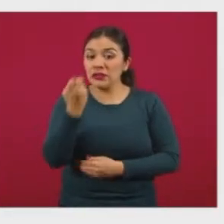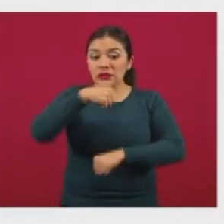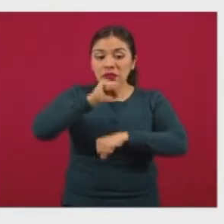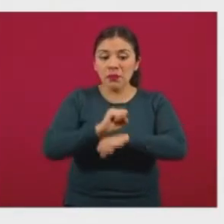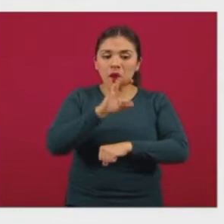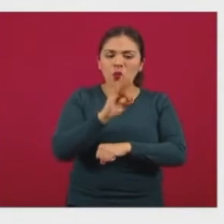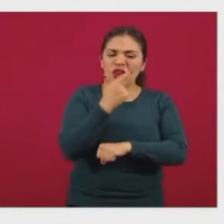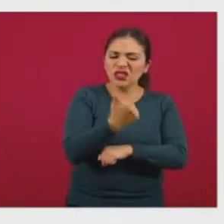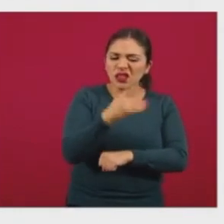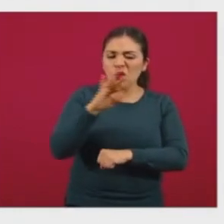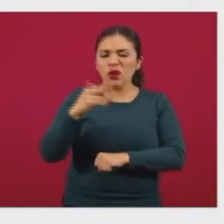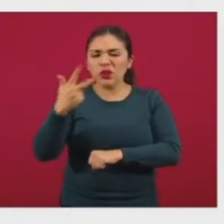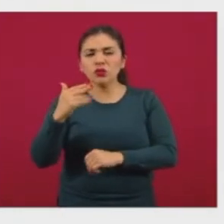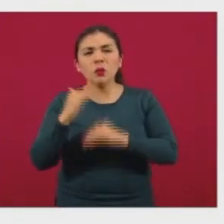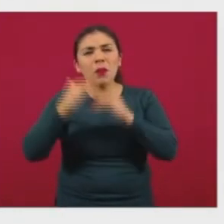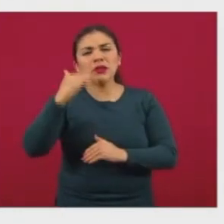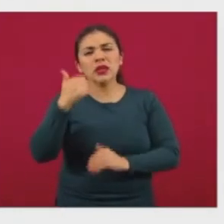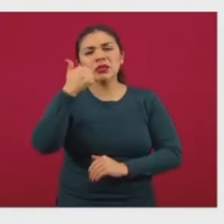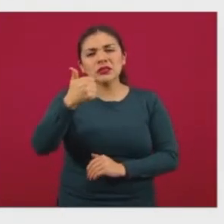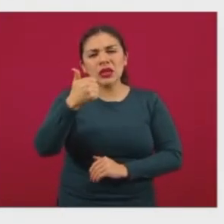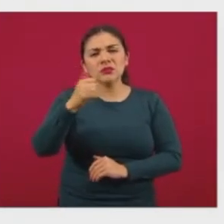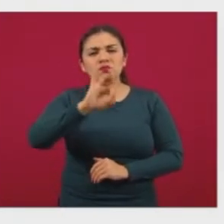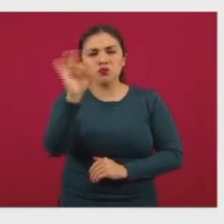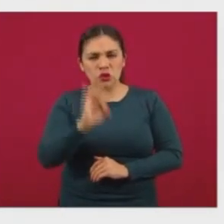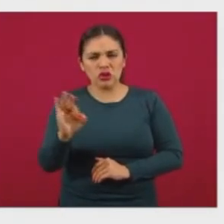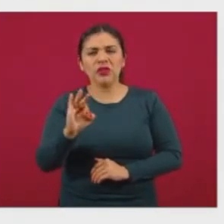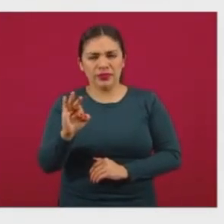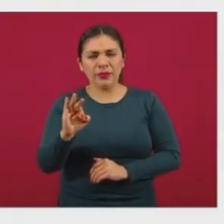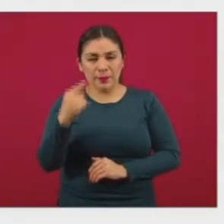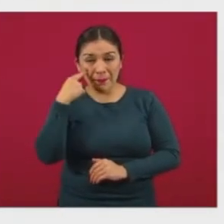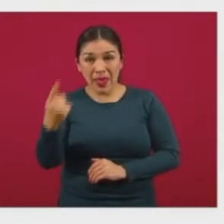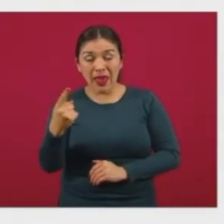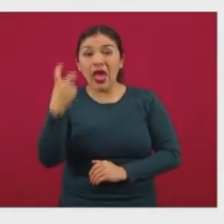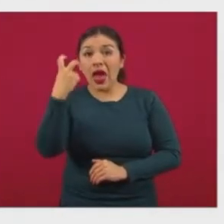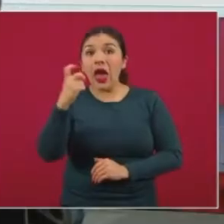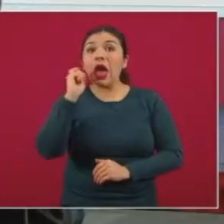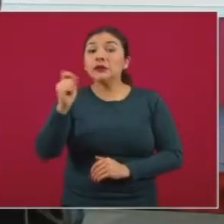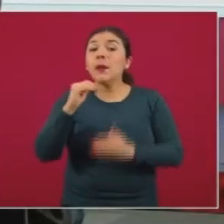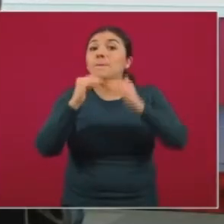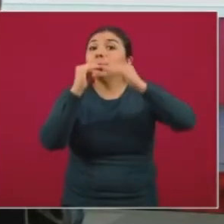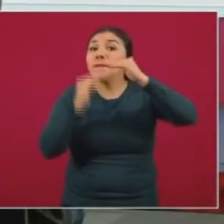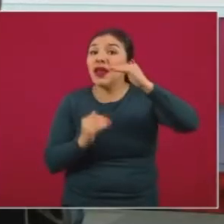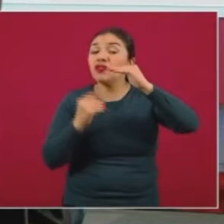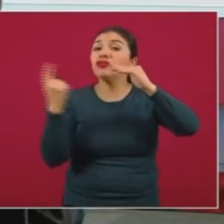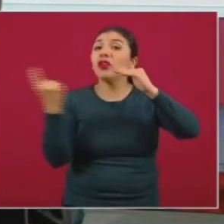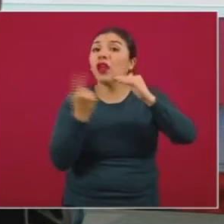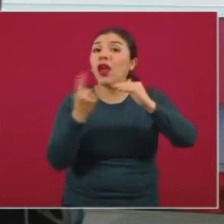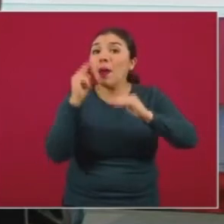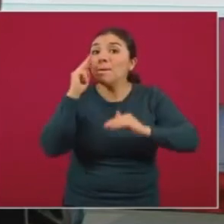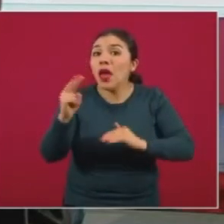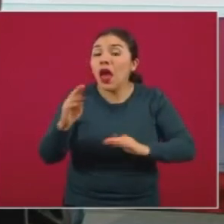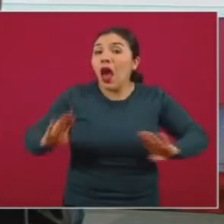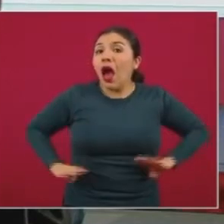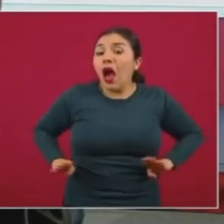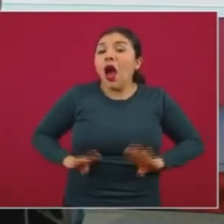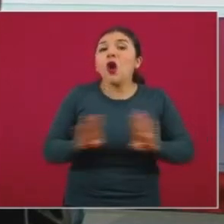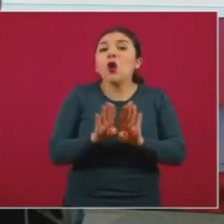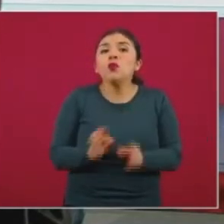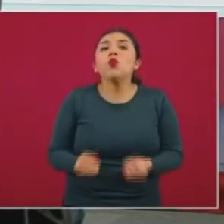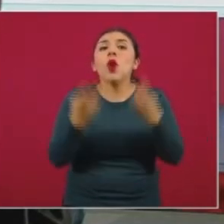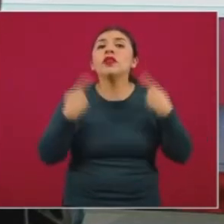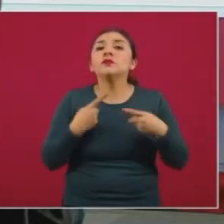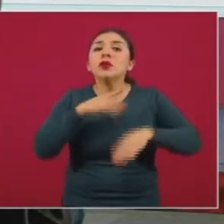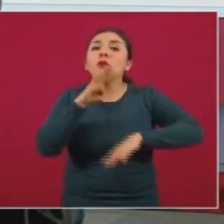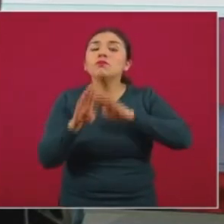y 48, que es de un más 6%, es menor al que estamos observando en el tema de los casos, y